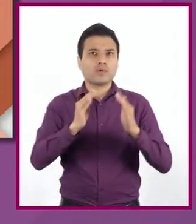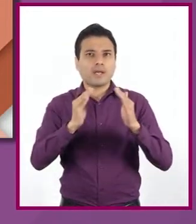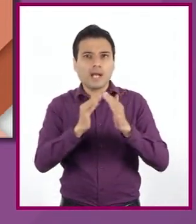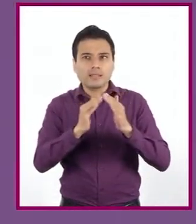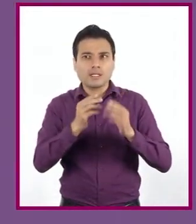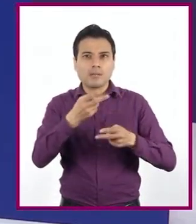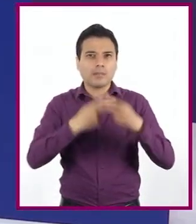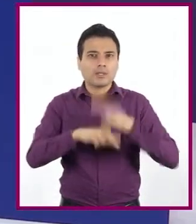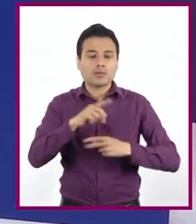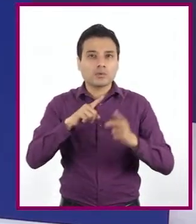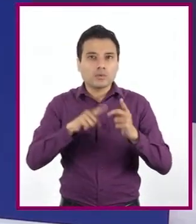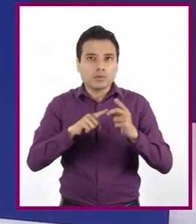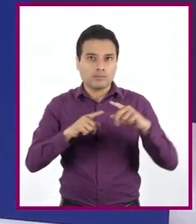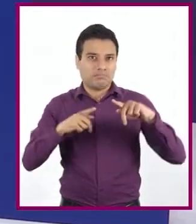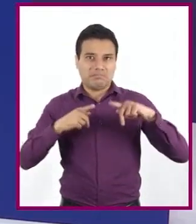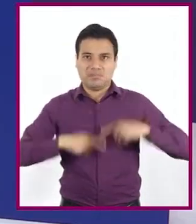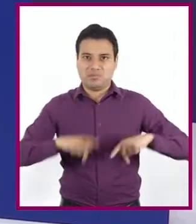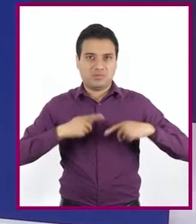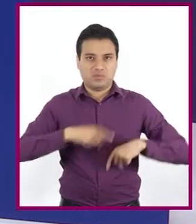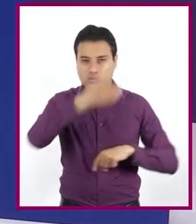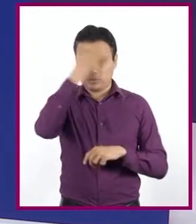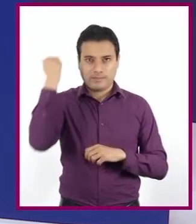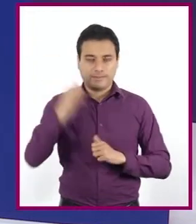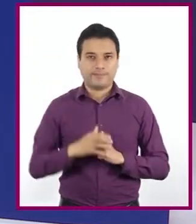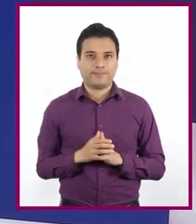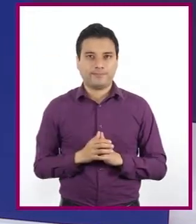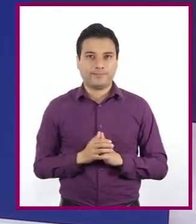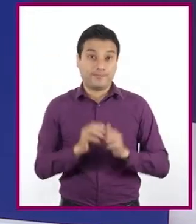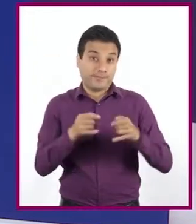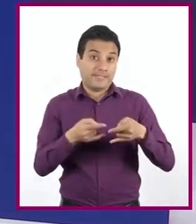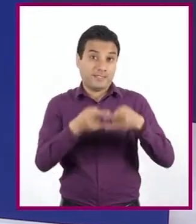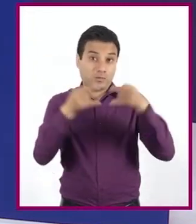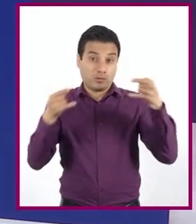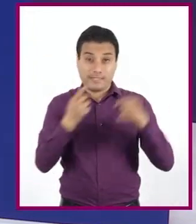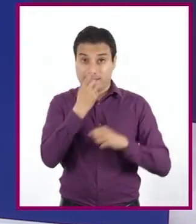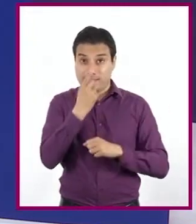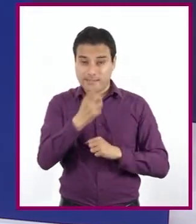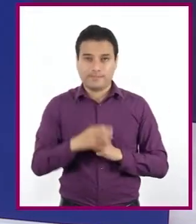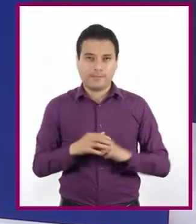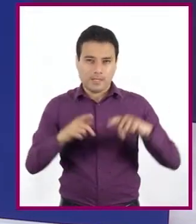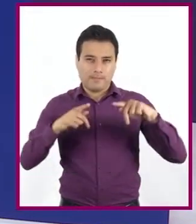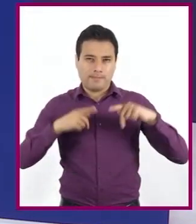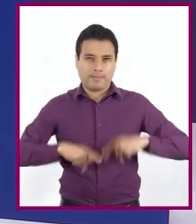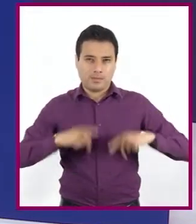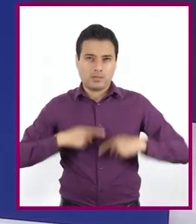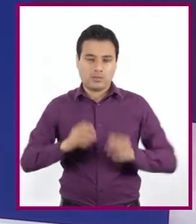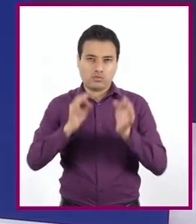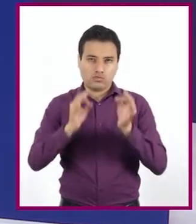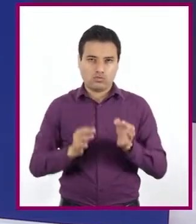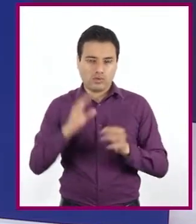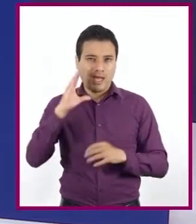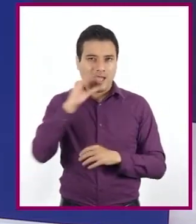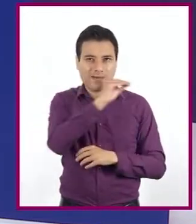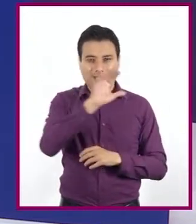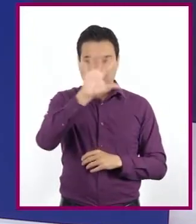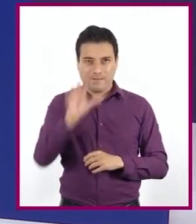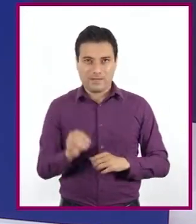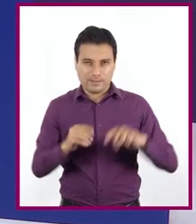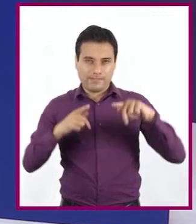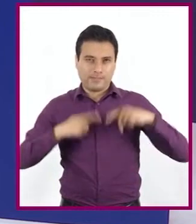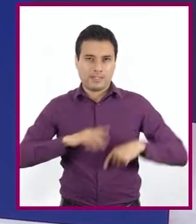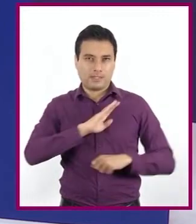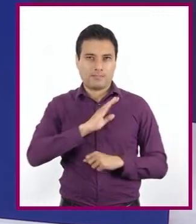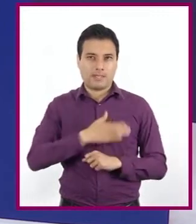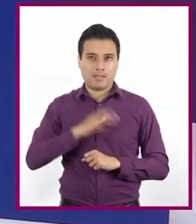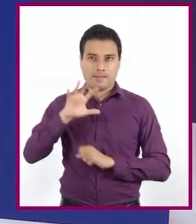sabía. La historia documenta que habitantes de África fueron traídos como esclavos por los españoles,